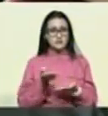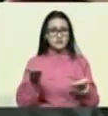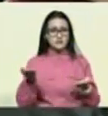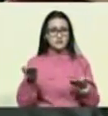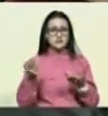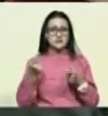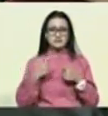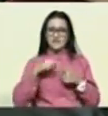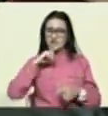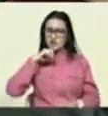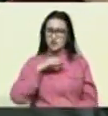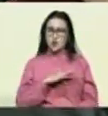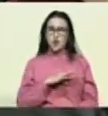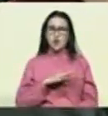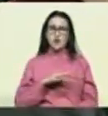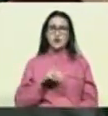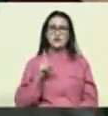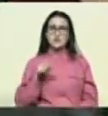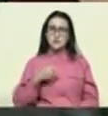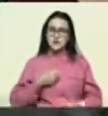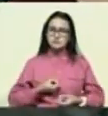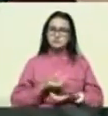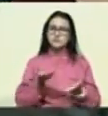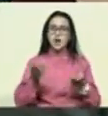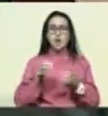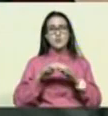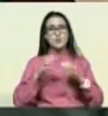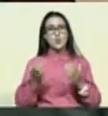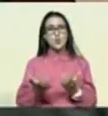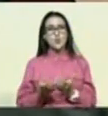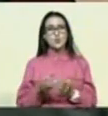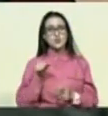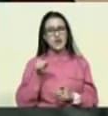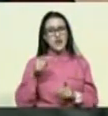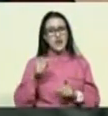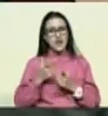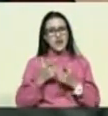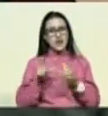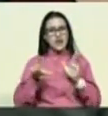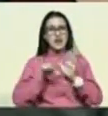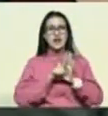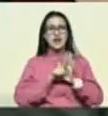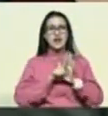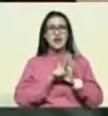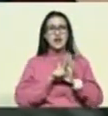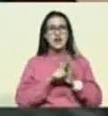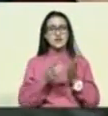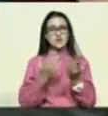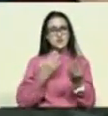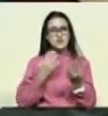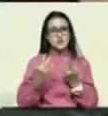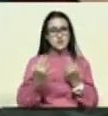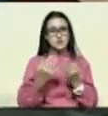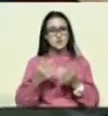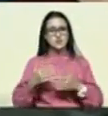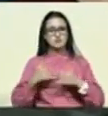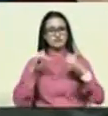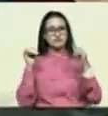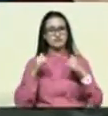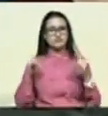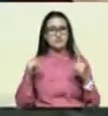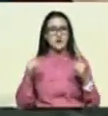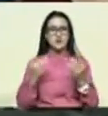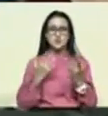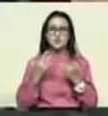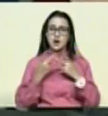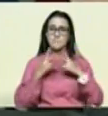dimensión histórica, pero que también la queremos ofrecer al mundo, porque es una ley que promueve justamente la convivencia armoniosa, la convivencia